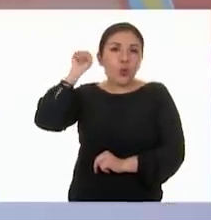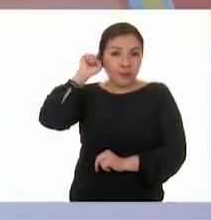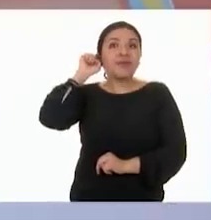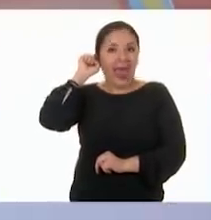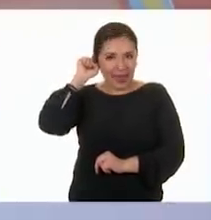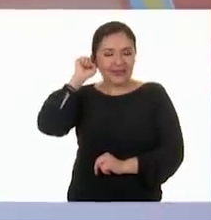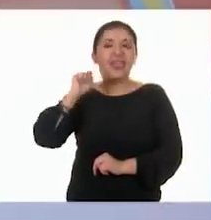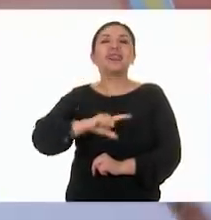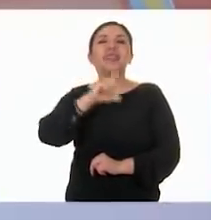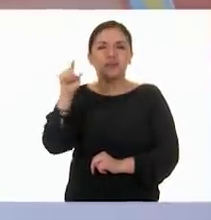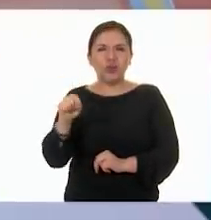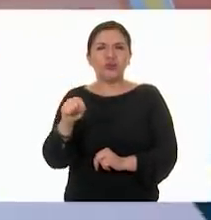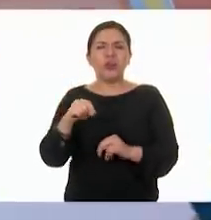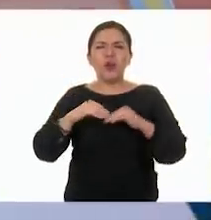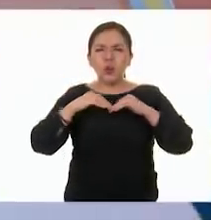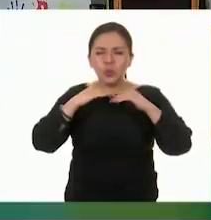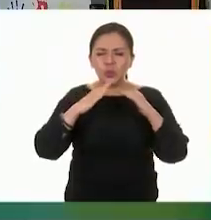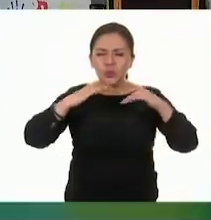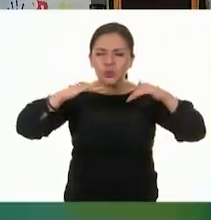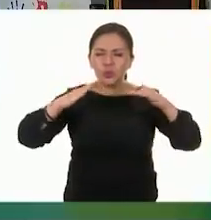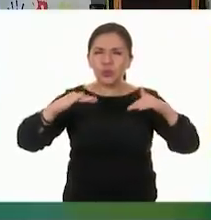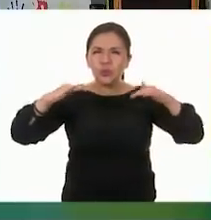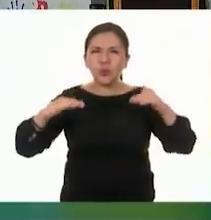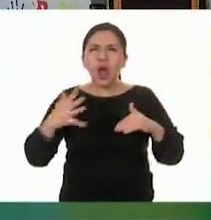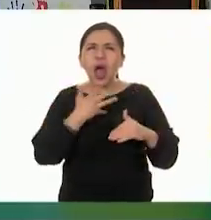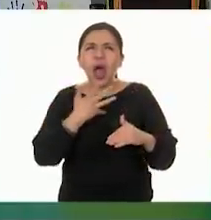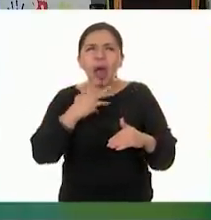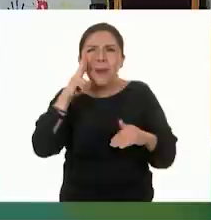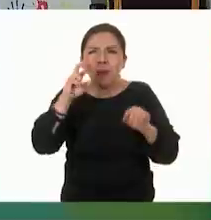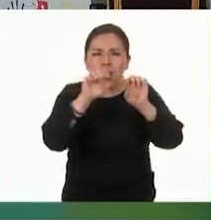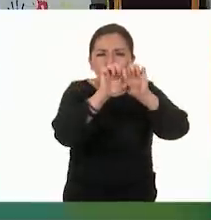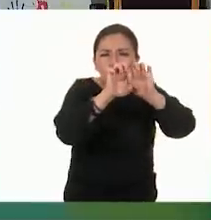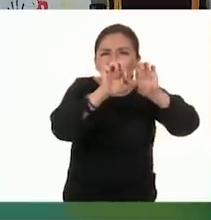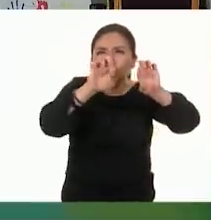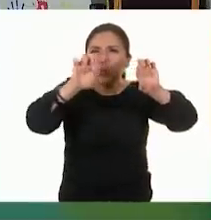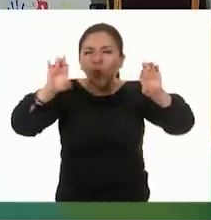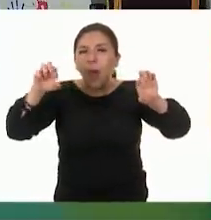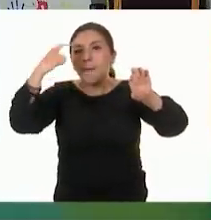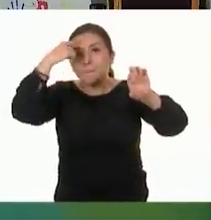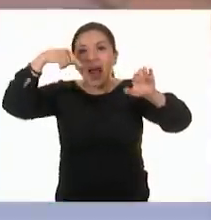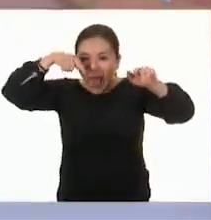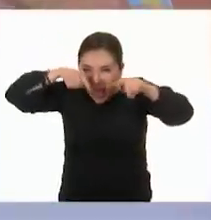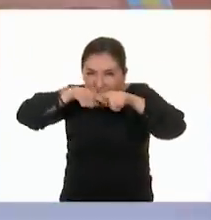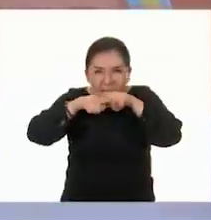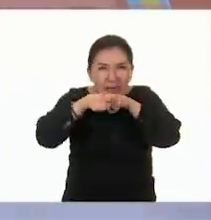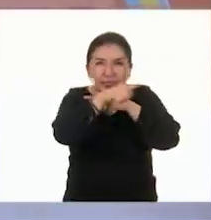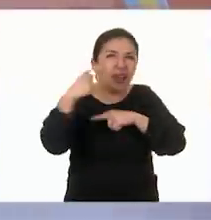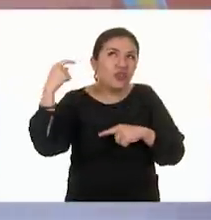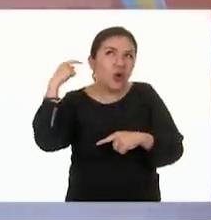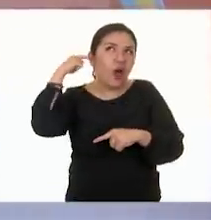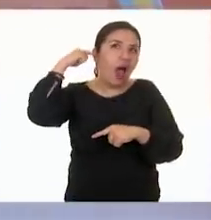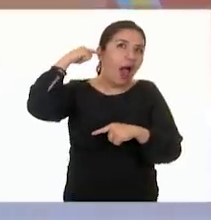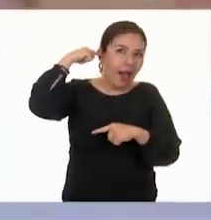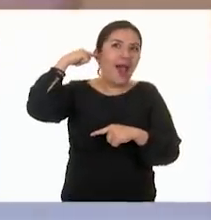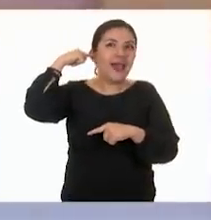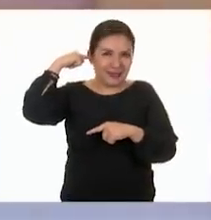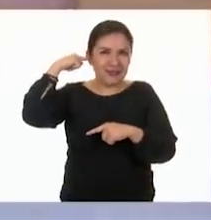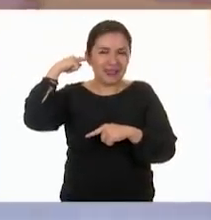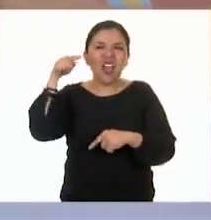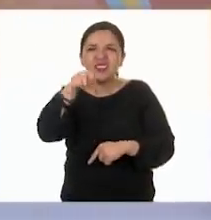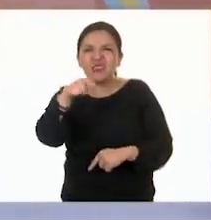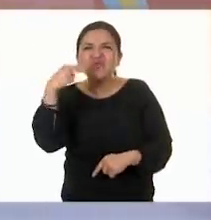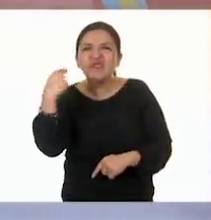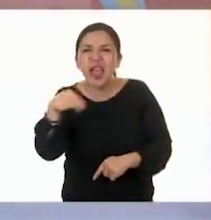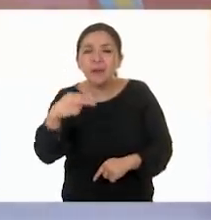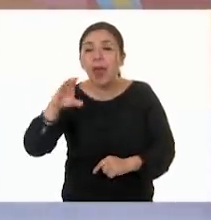las ondas viajan por la parte, por esta parte al interior del oído. Ajá. A esta parte le